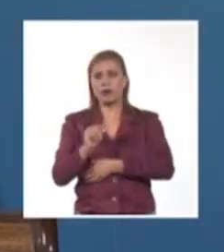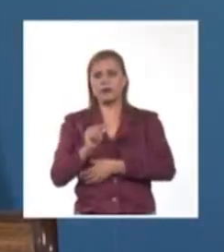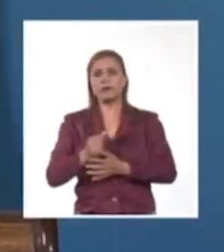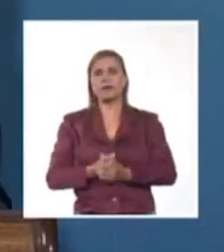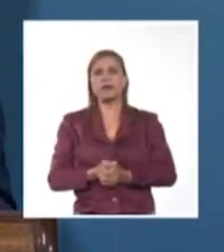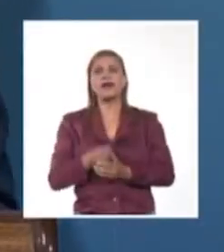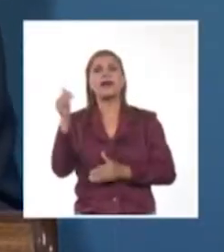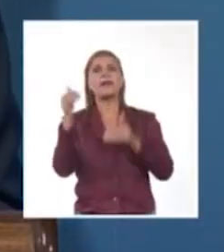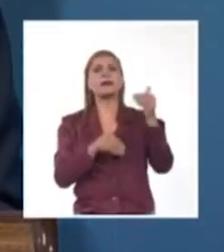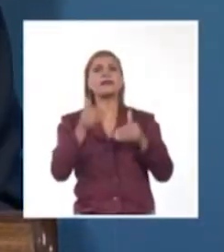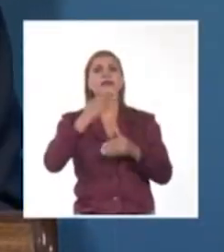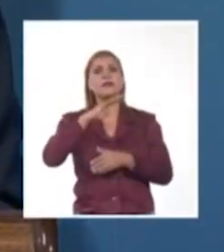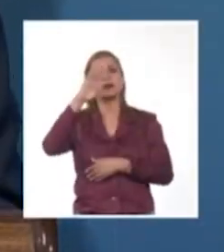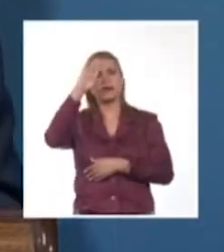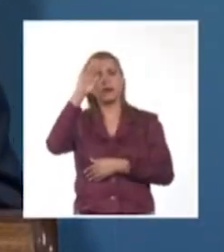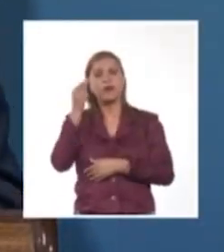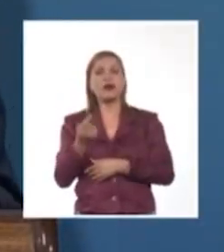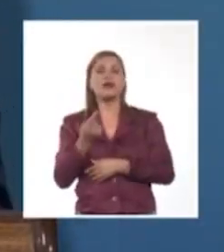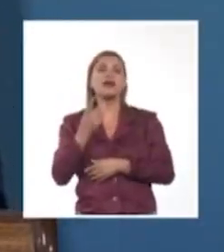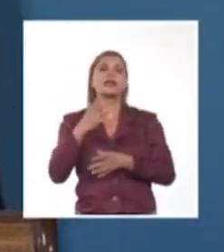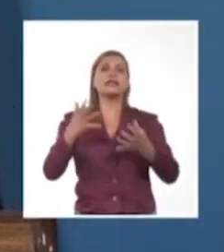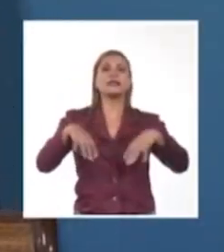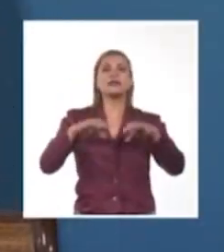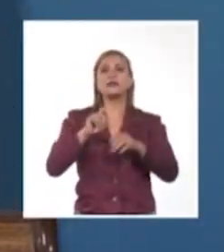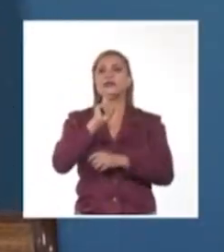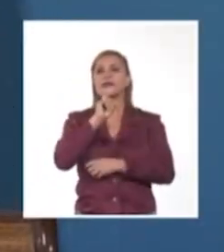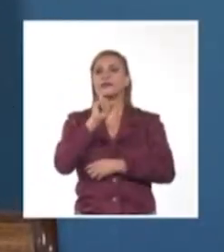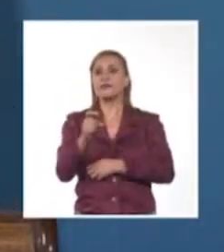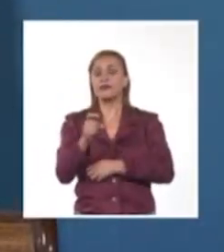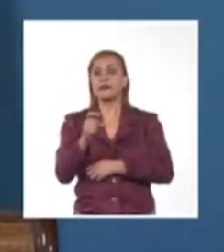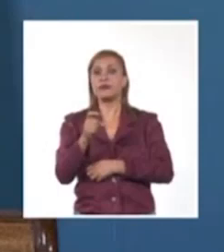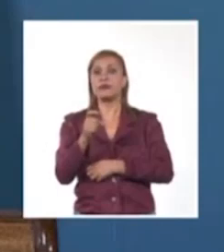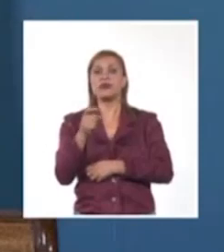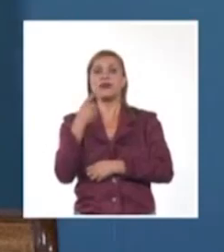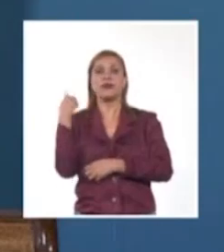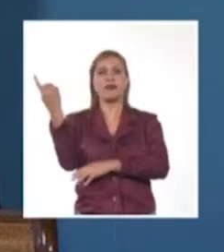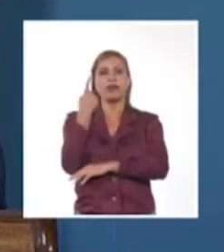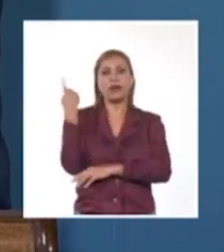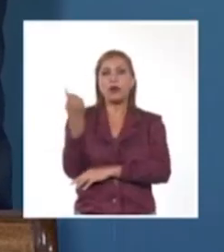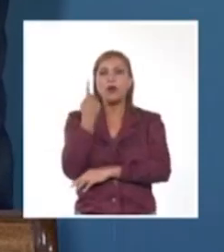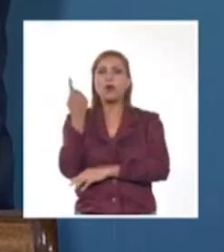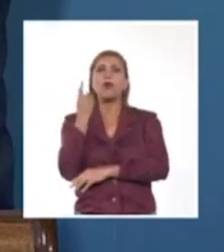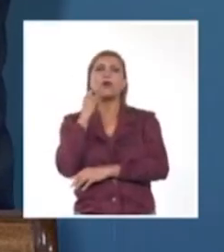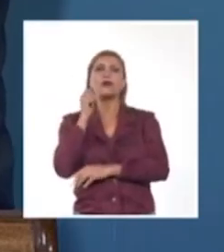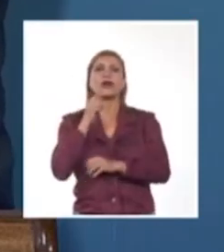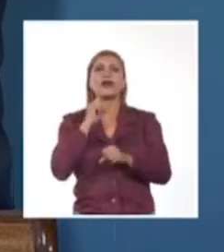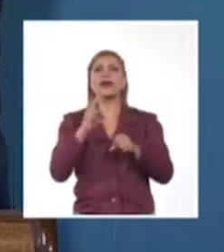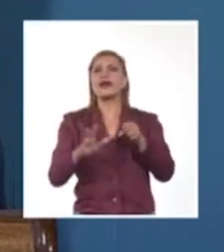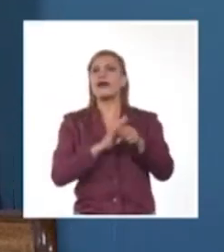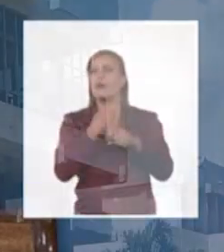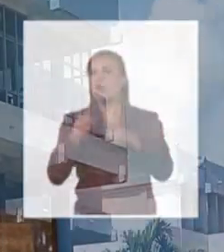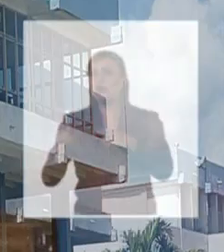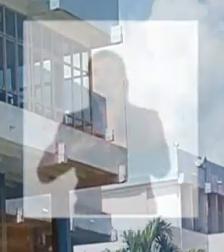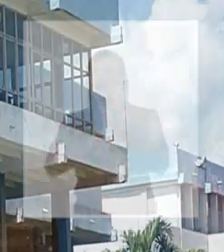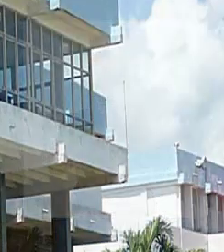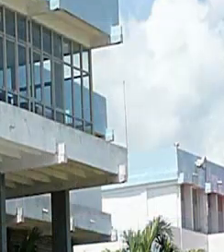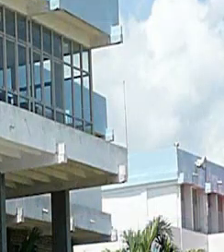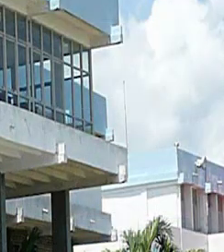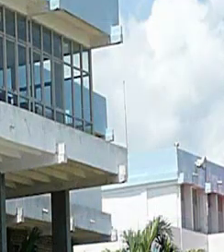cubana ante desastres naturales y epidemias anteriores.